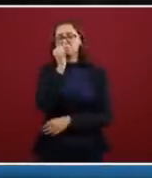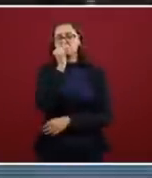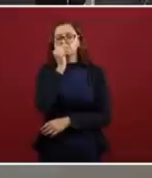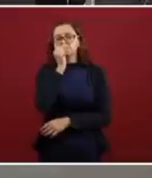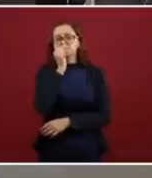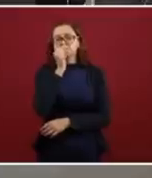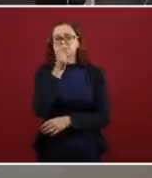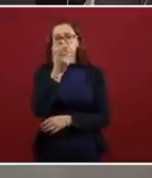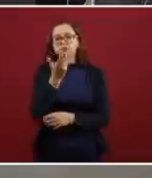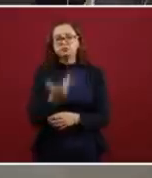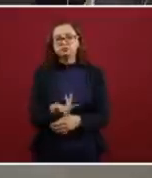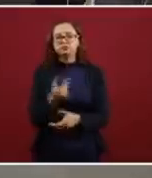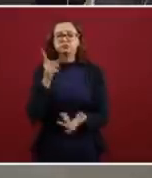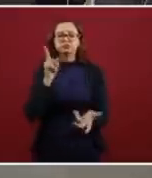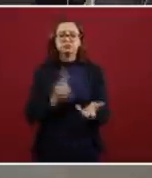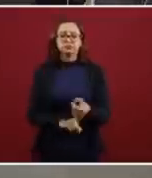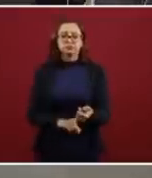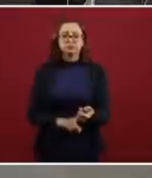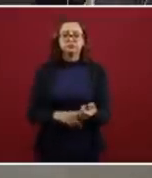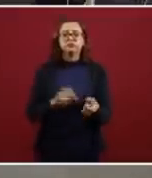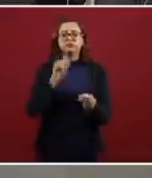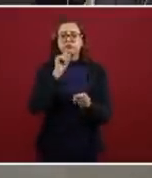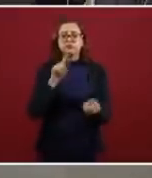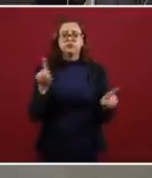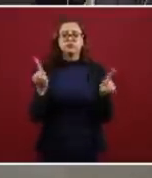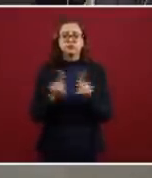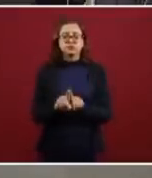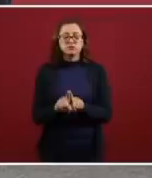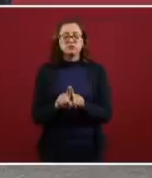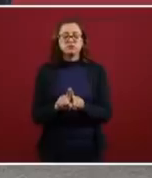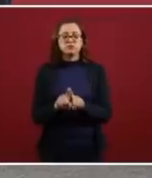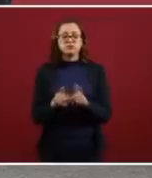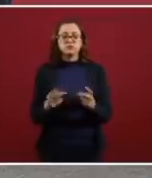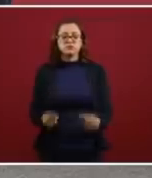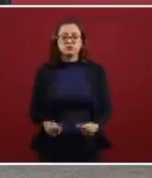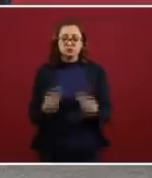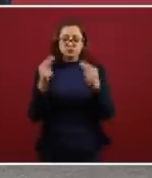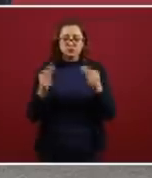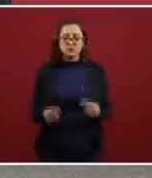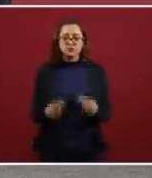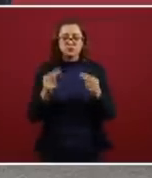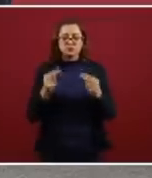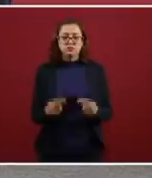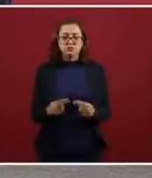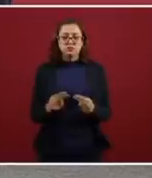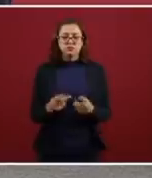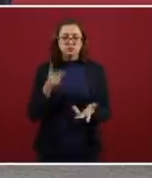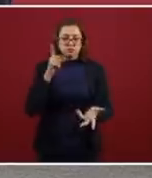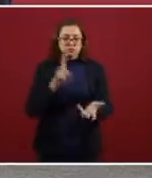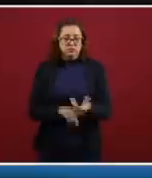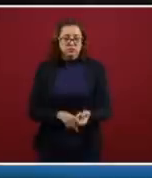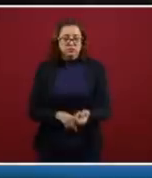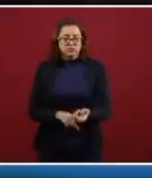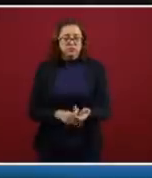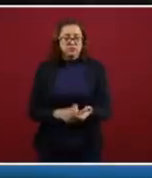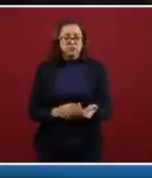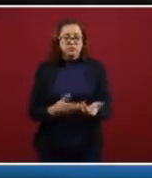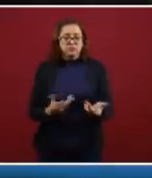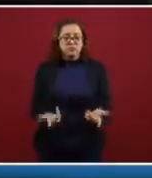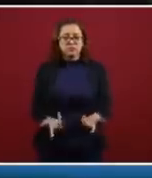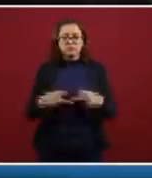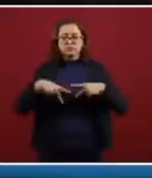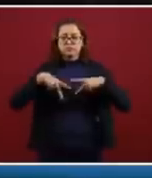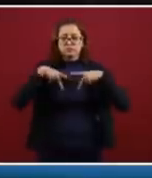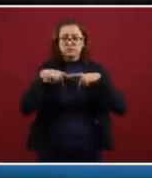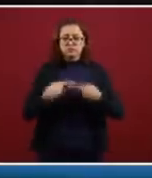y por el lado interno hablan de un mercado interno pues